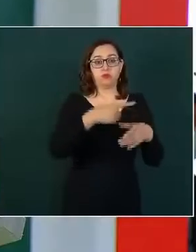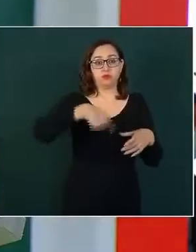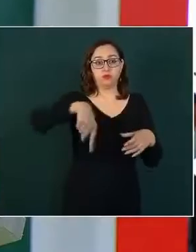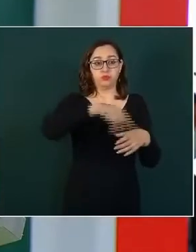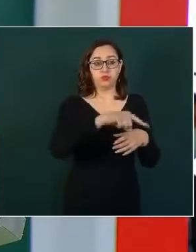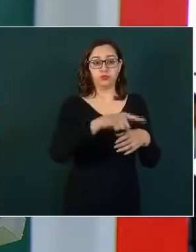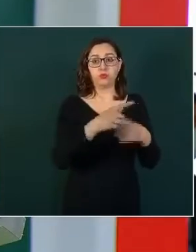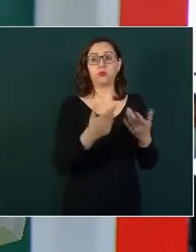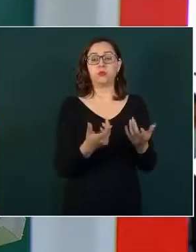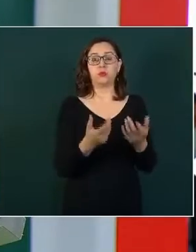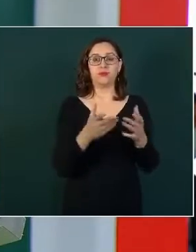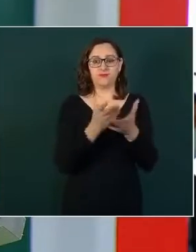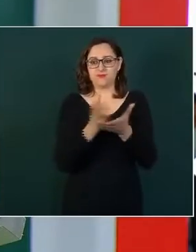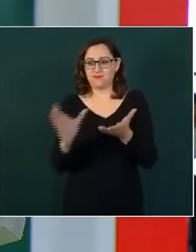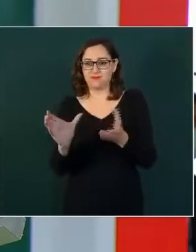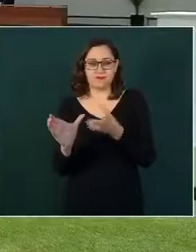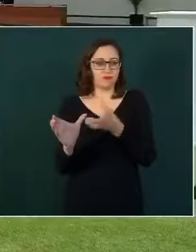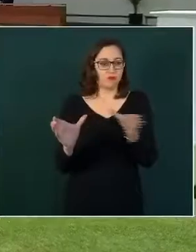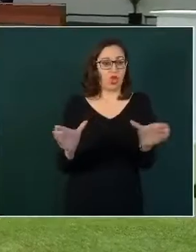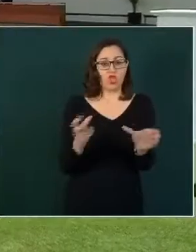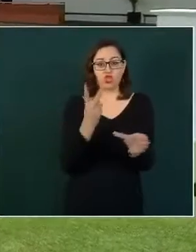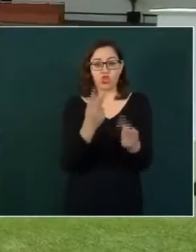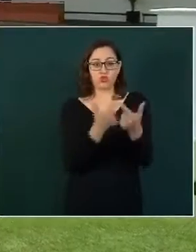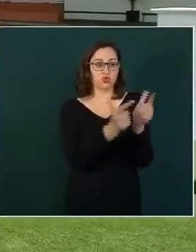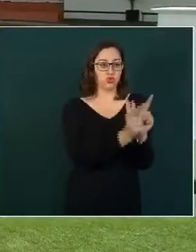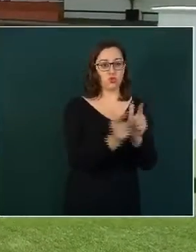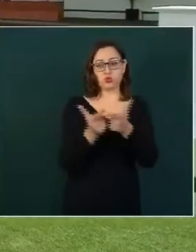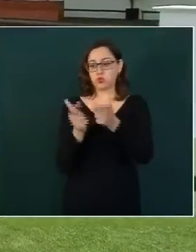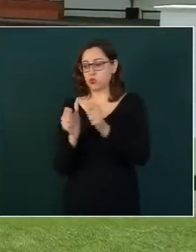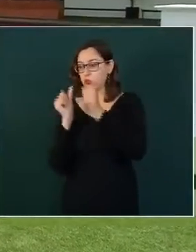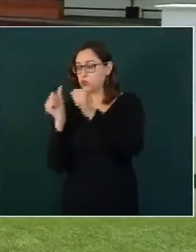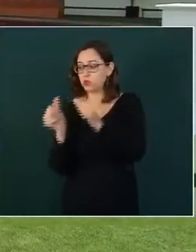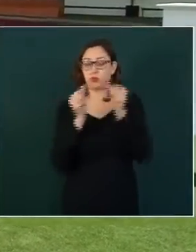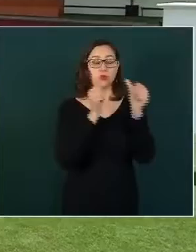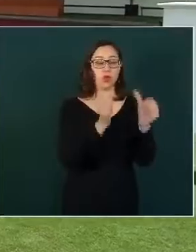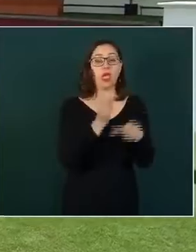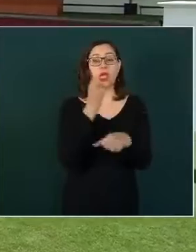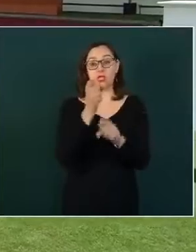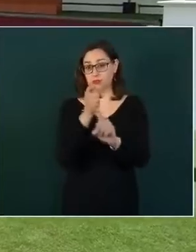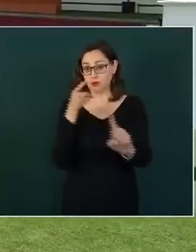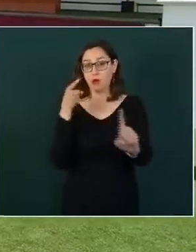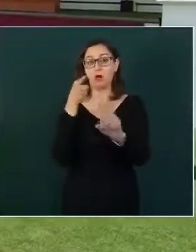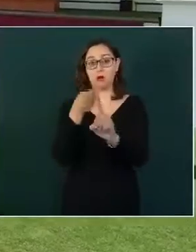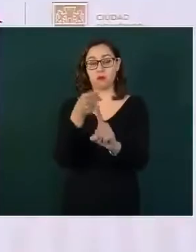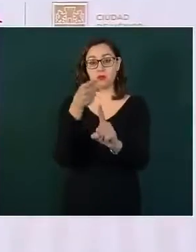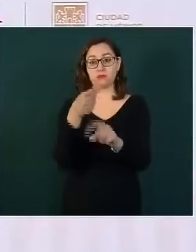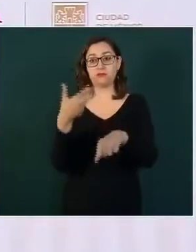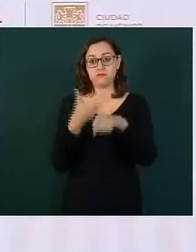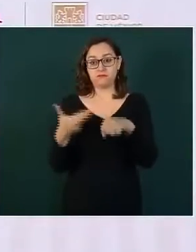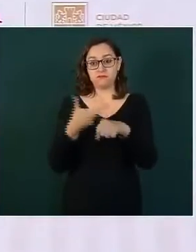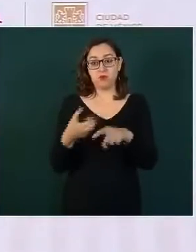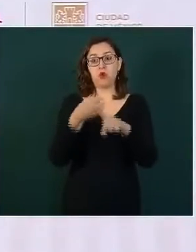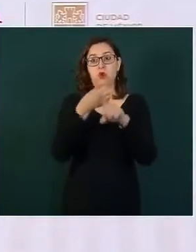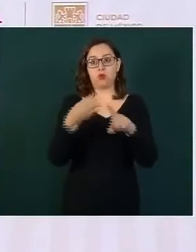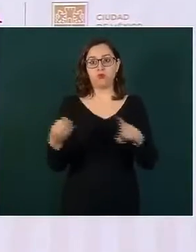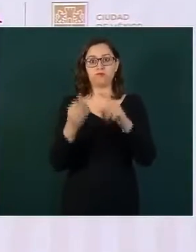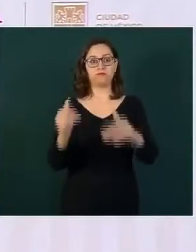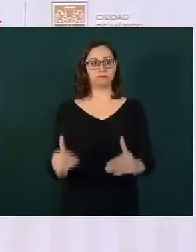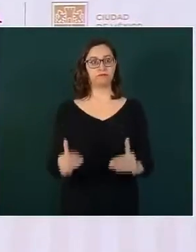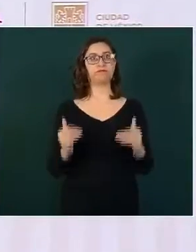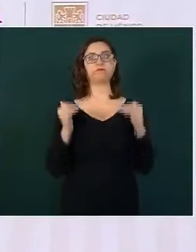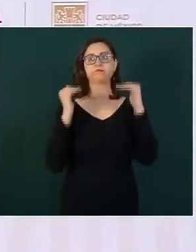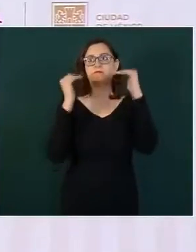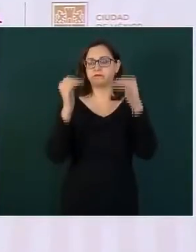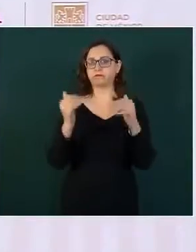Armadas. El objetivo final es fortalecer la eficiencia organizativa que nos permita estar a la altura de